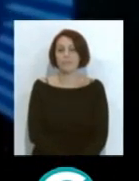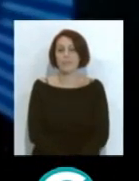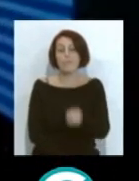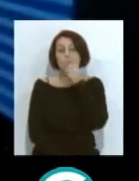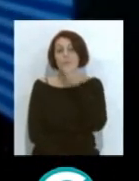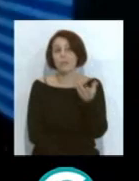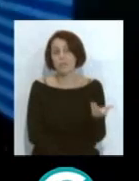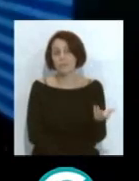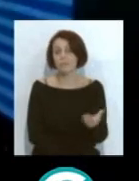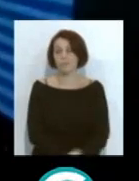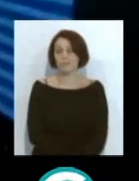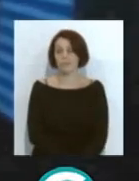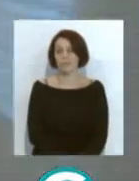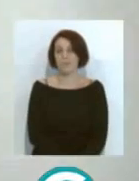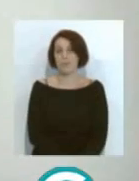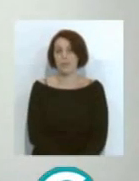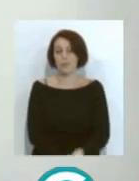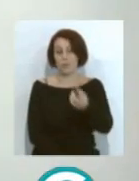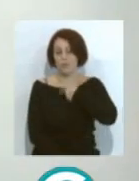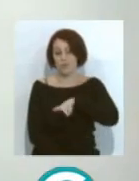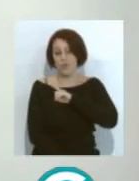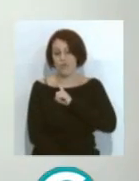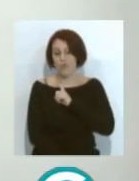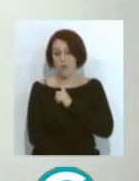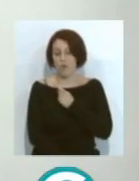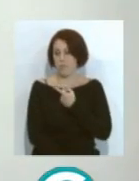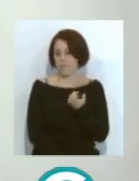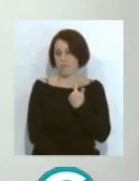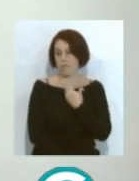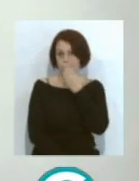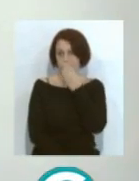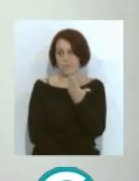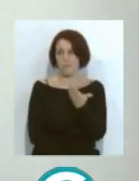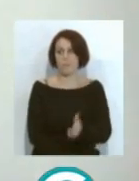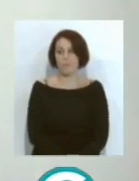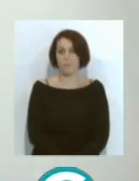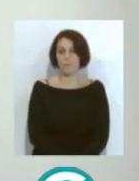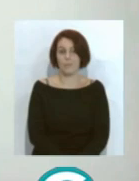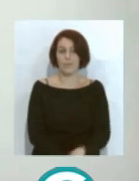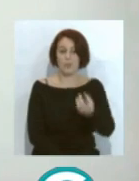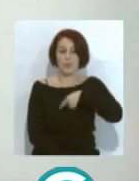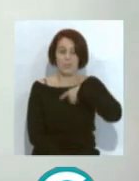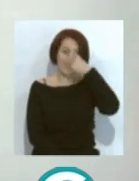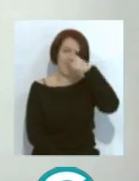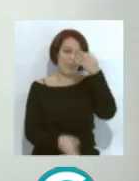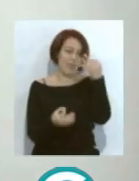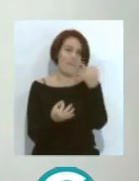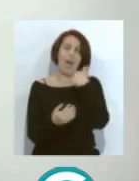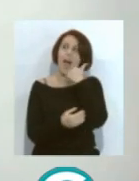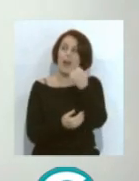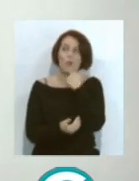que bueno, con lo que íbamos a afrontar, pues sabíamos que teníamos que hacer